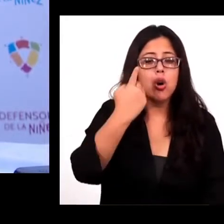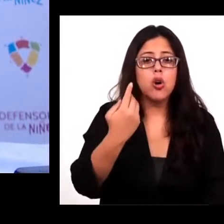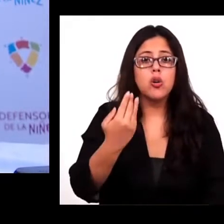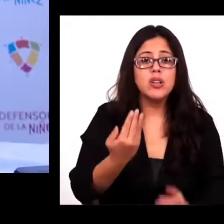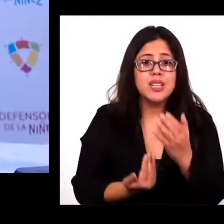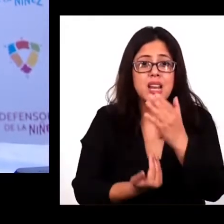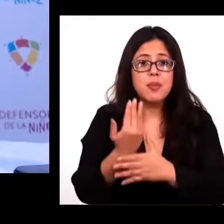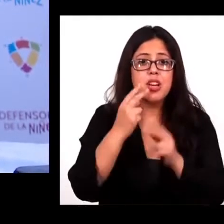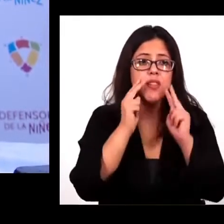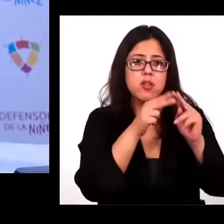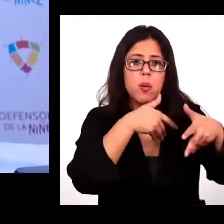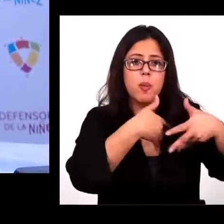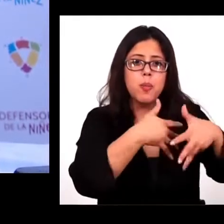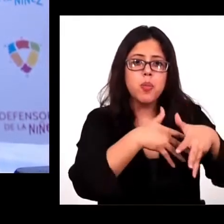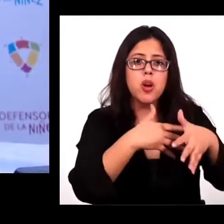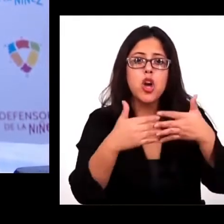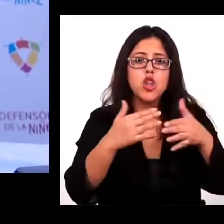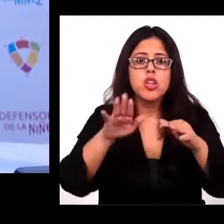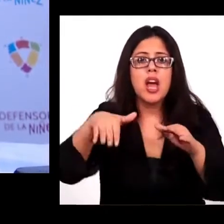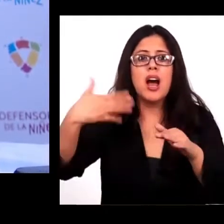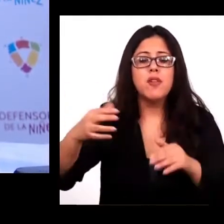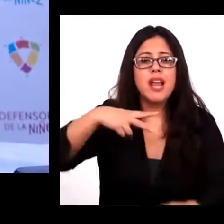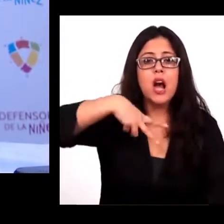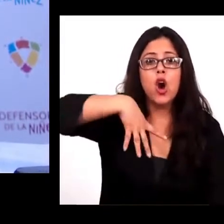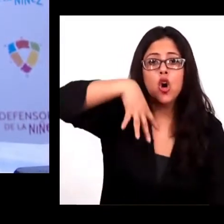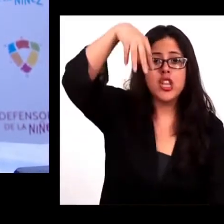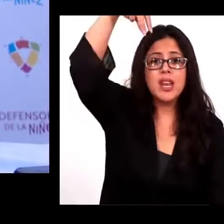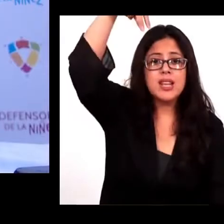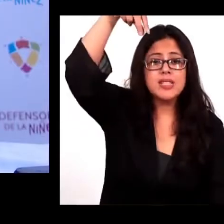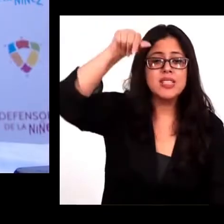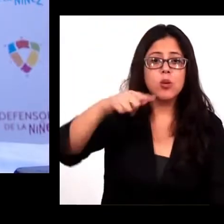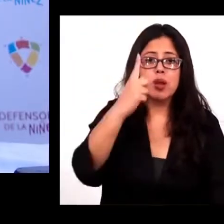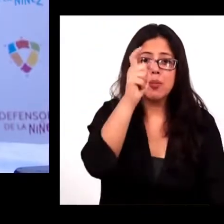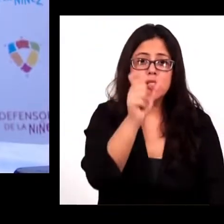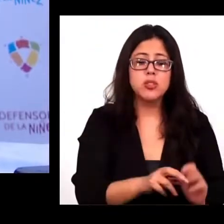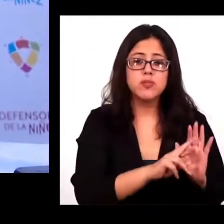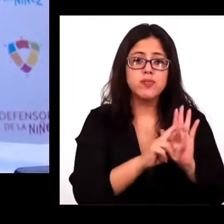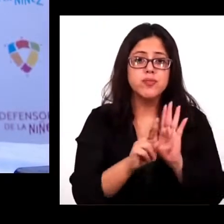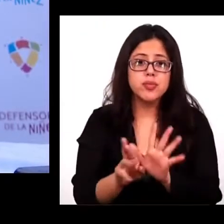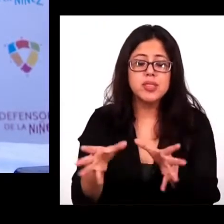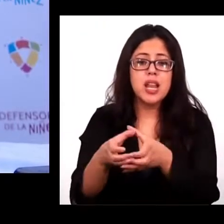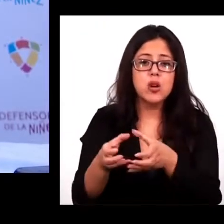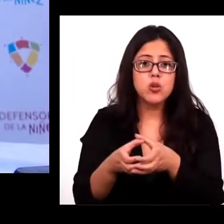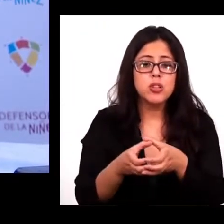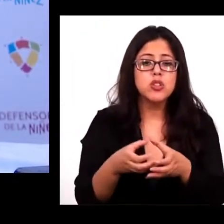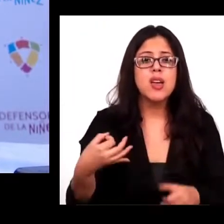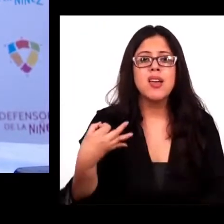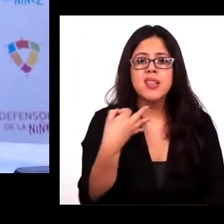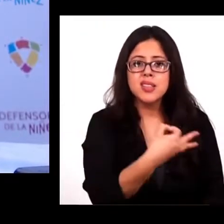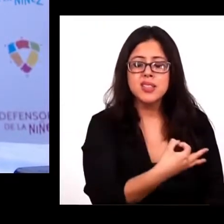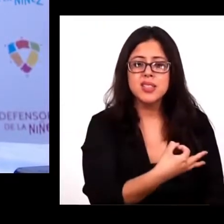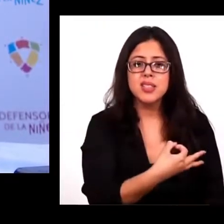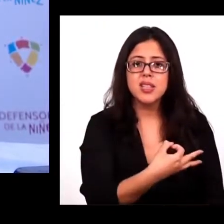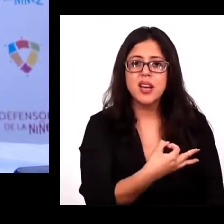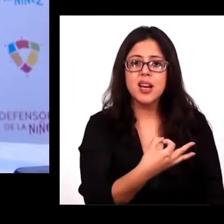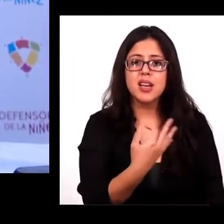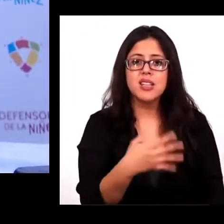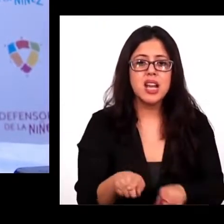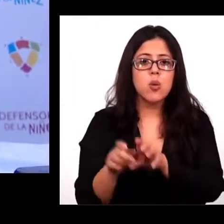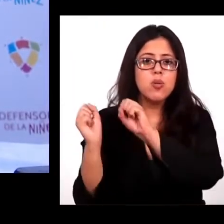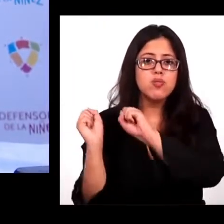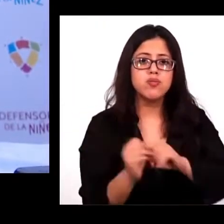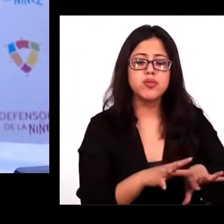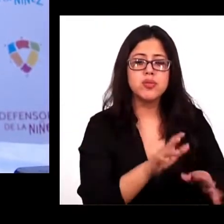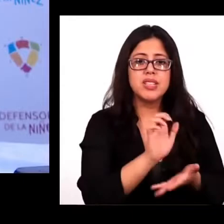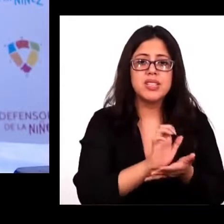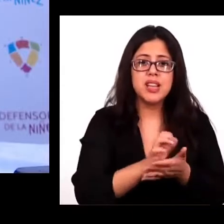una manifestación en el exterior del Costanera Center donde un representante de una de las agrupaciones señalaba que han quedado abandonados por el Estado, siendo